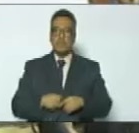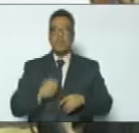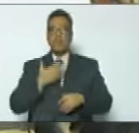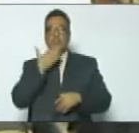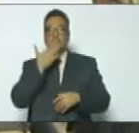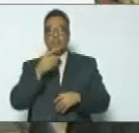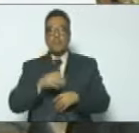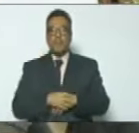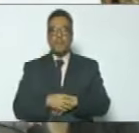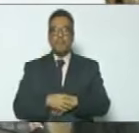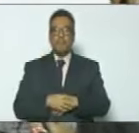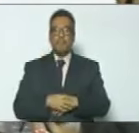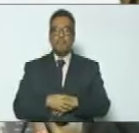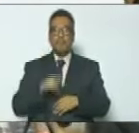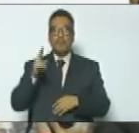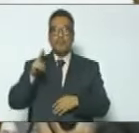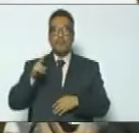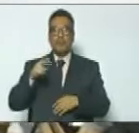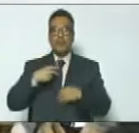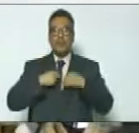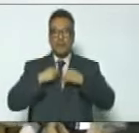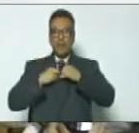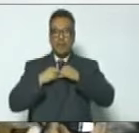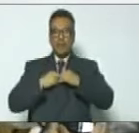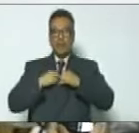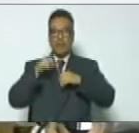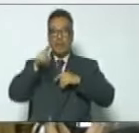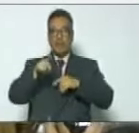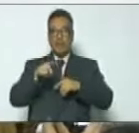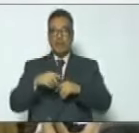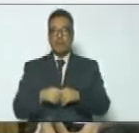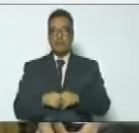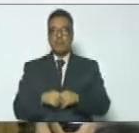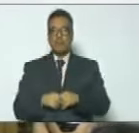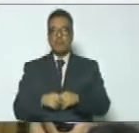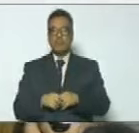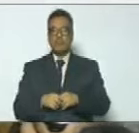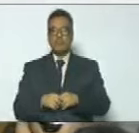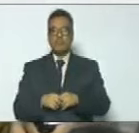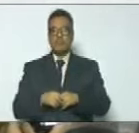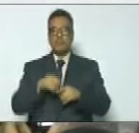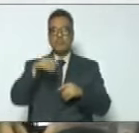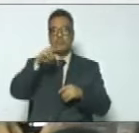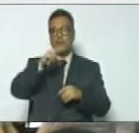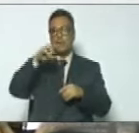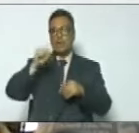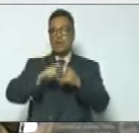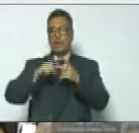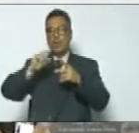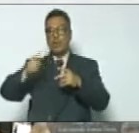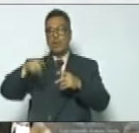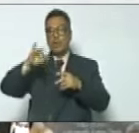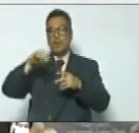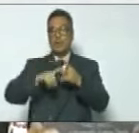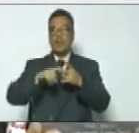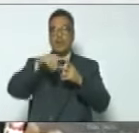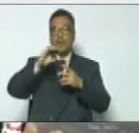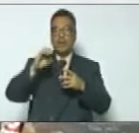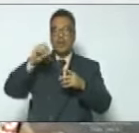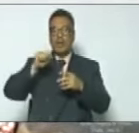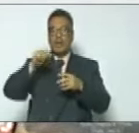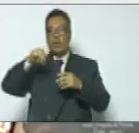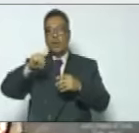se inspiran. Niños que no se quitan la camisa de Ronald Acuña, de Yacel, de Alcide,